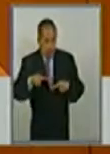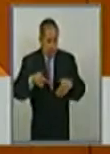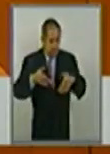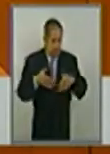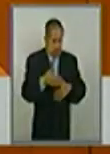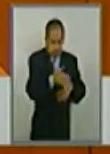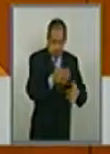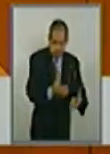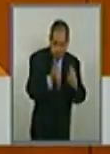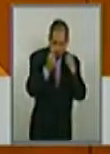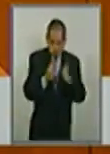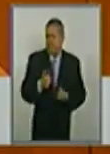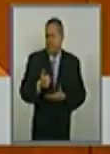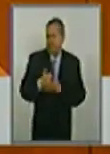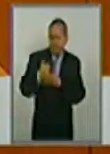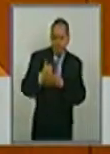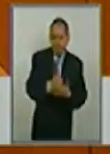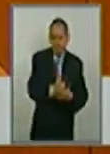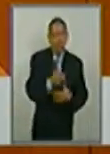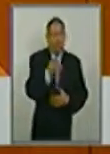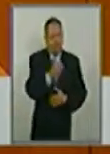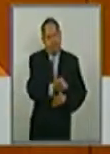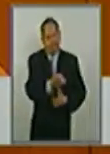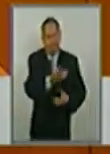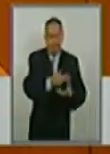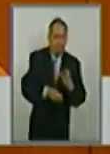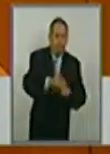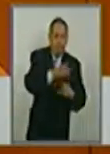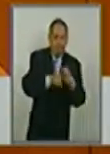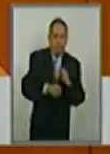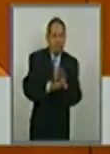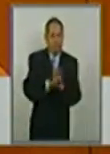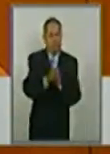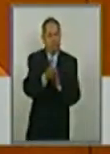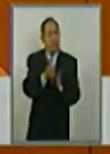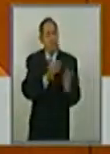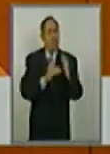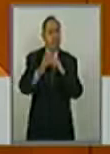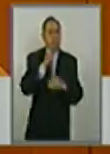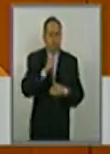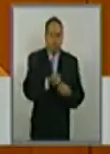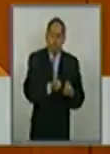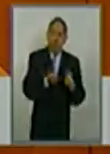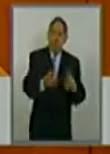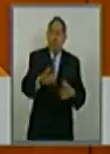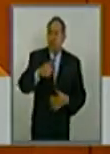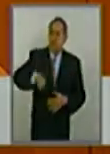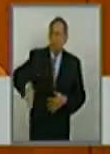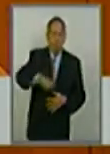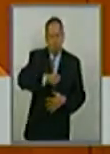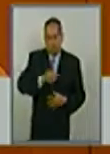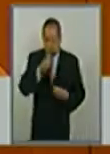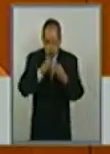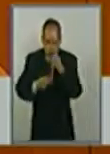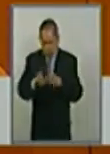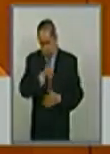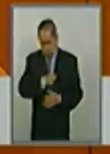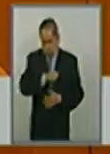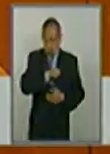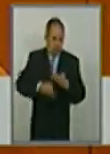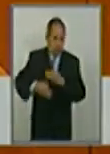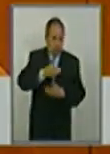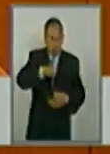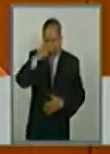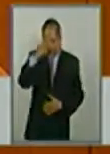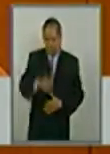importante labor y así impulsar el crecimiento de esta actividad que aporta mucho a la sana alimentación de todos